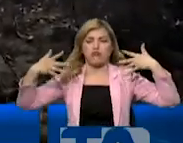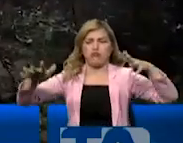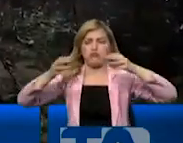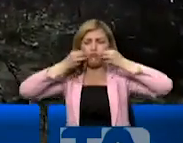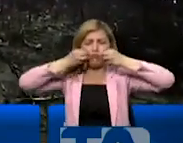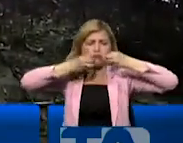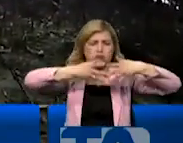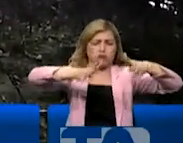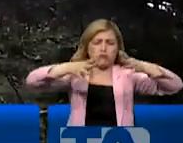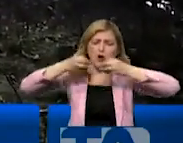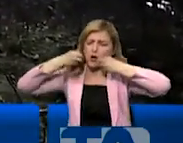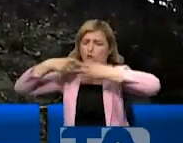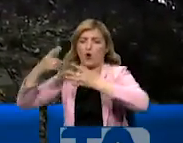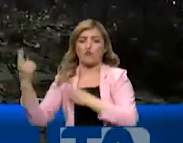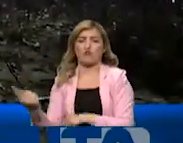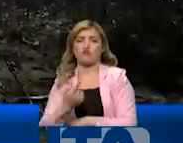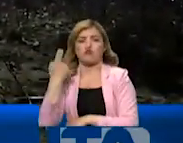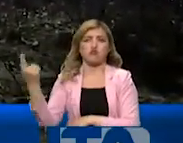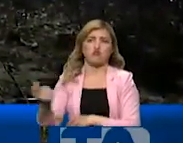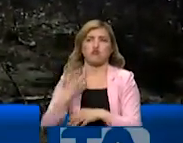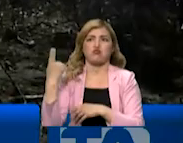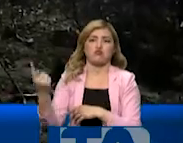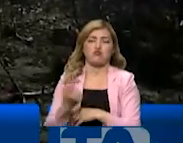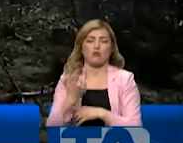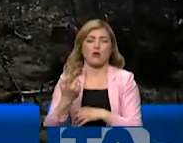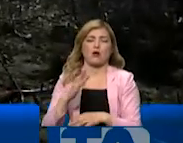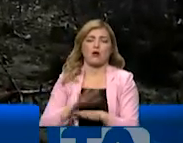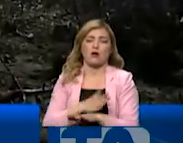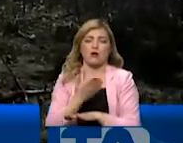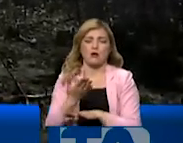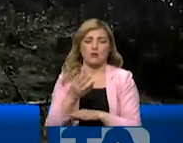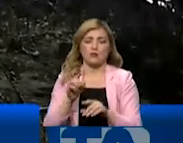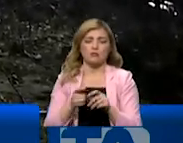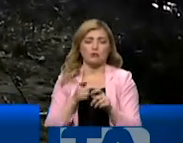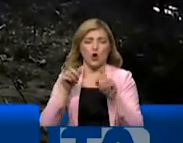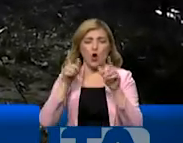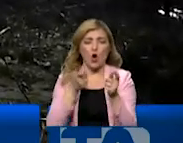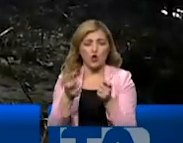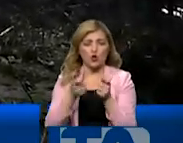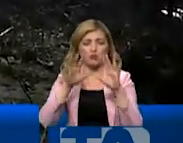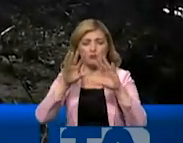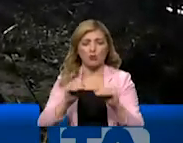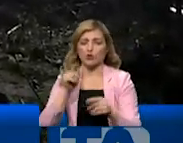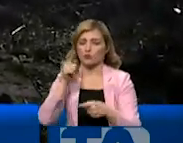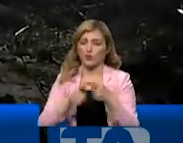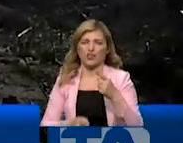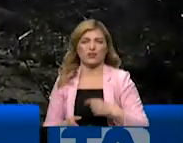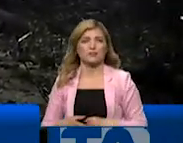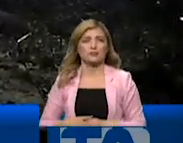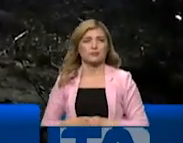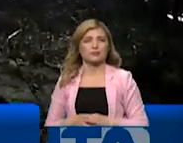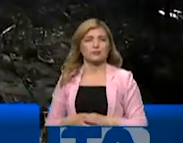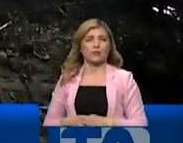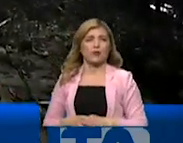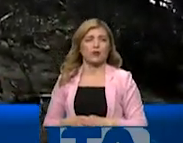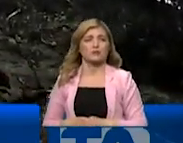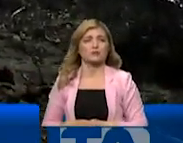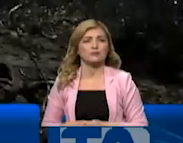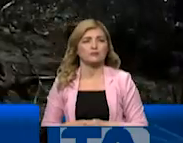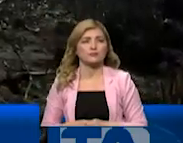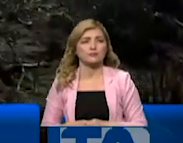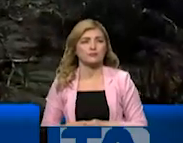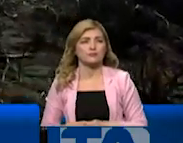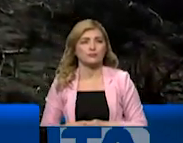crea algunos remolinos y esto también incide en que no podamos terminar apagando el incendio y también en